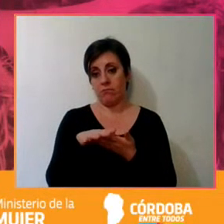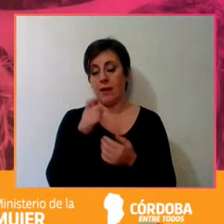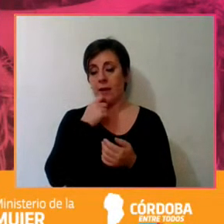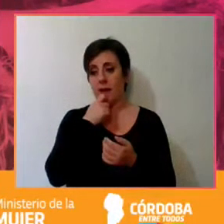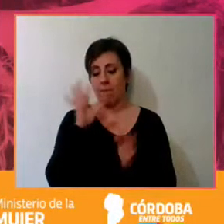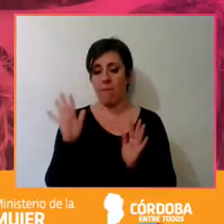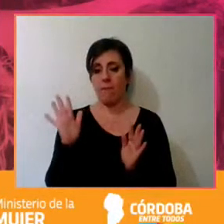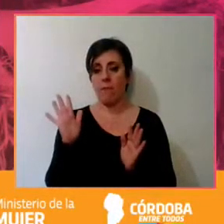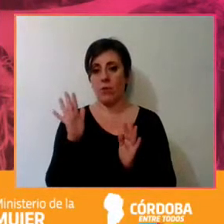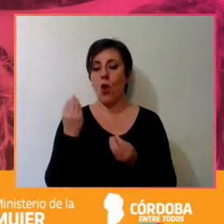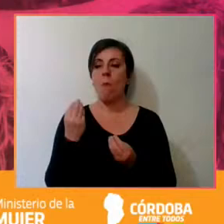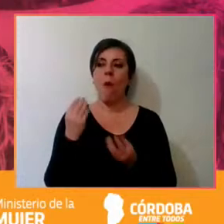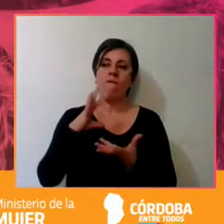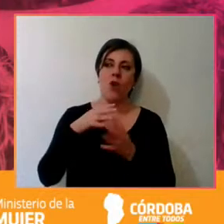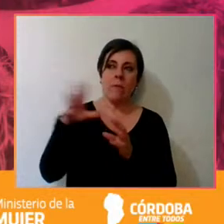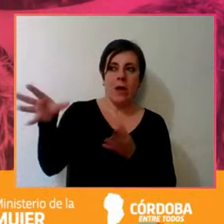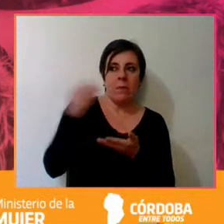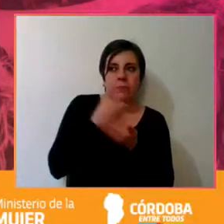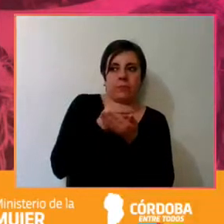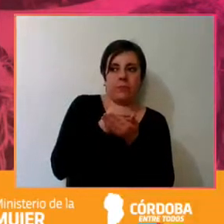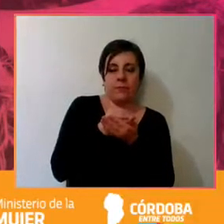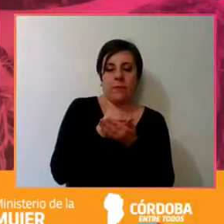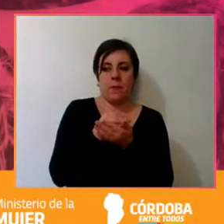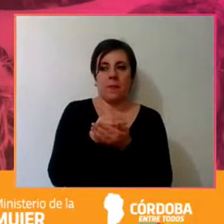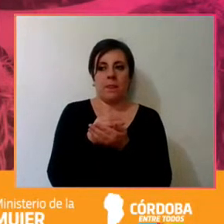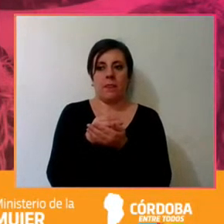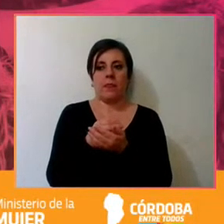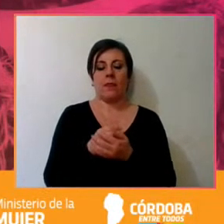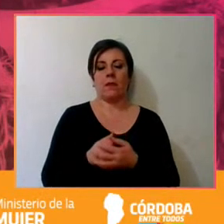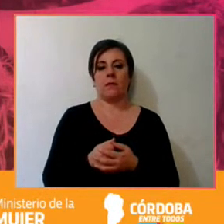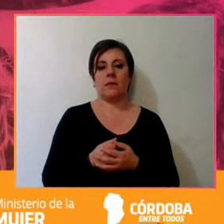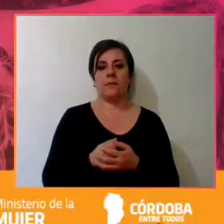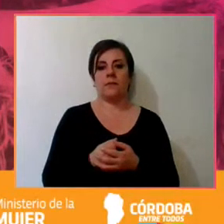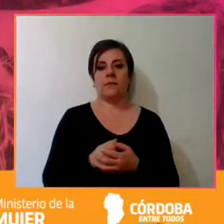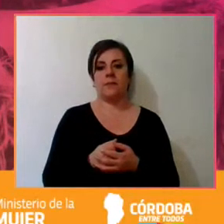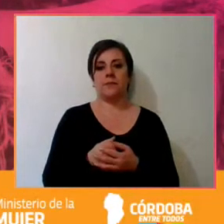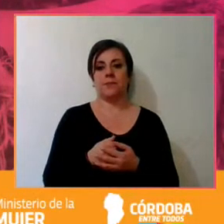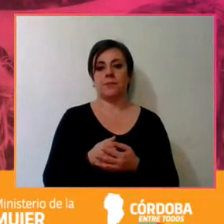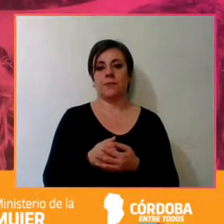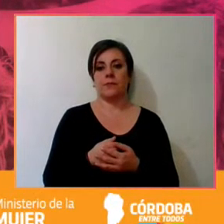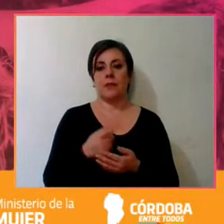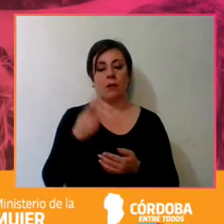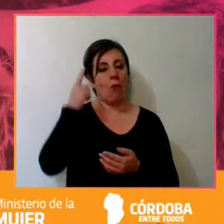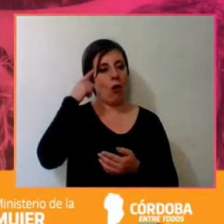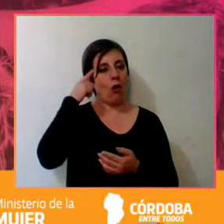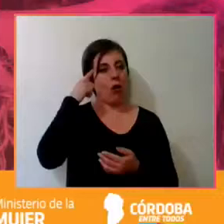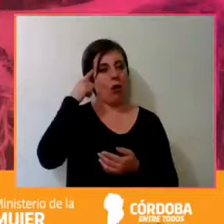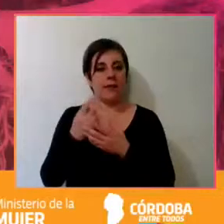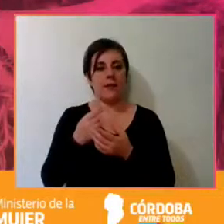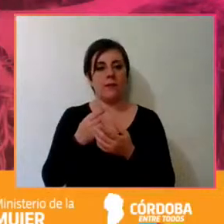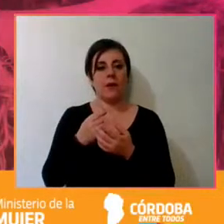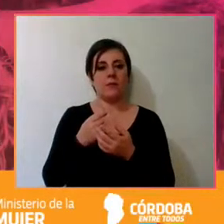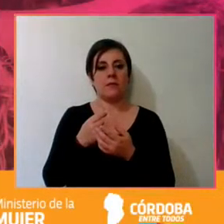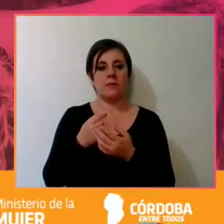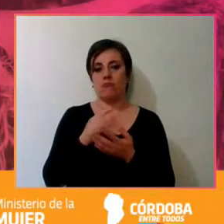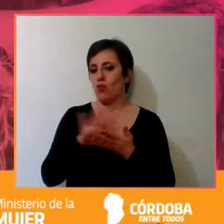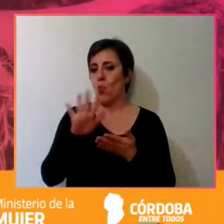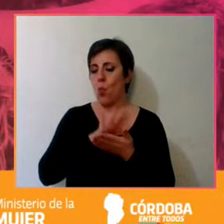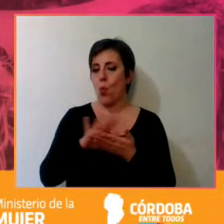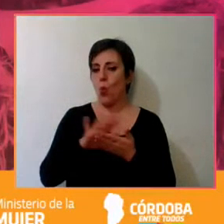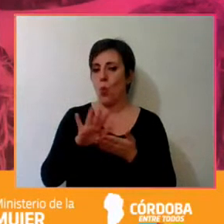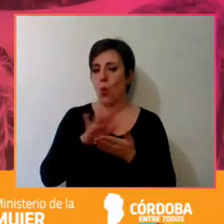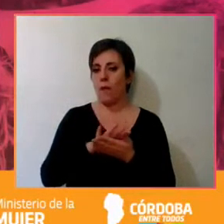en cuanto a cómo ha tomado en la plataforma de acción de Beijing y ha llevado adelante iniciativas muy vanguardistas, y la